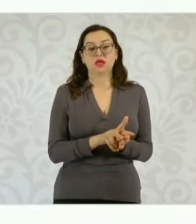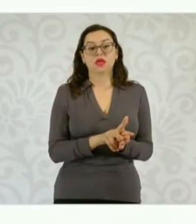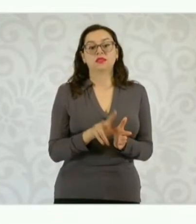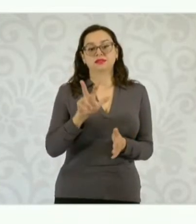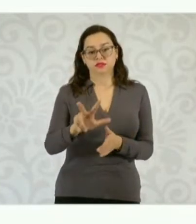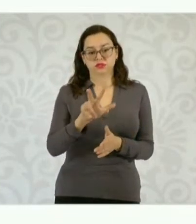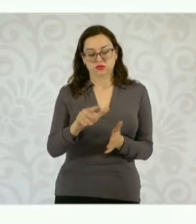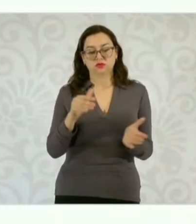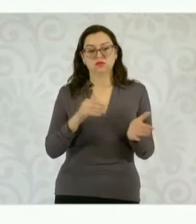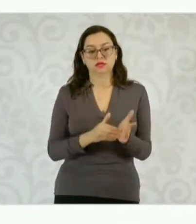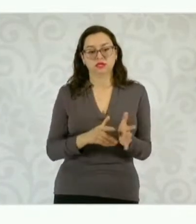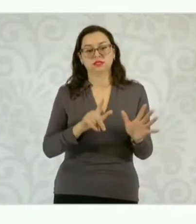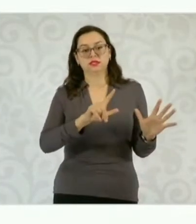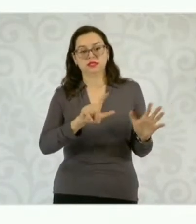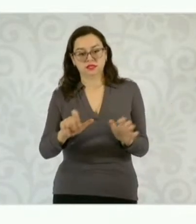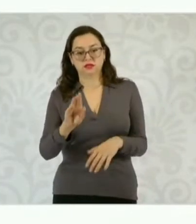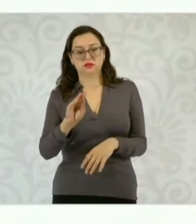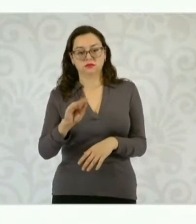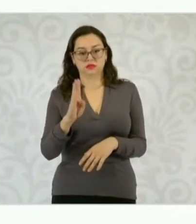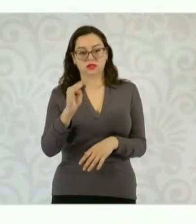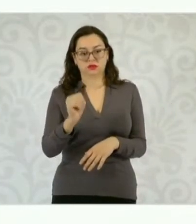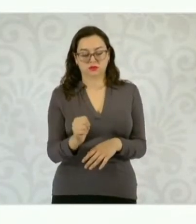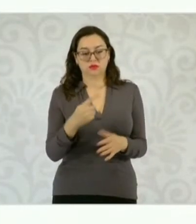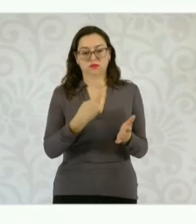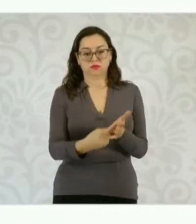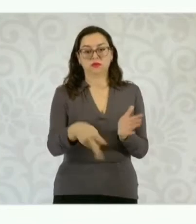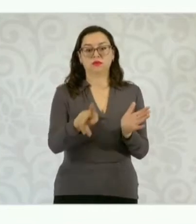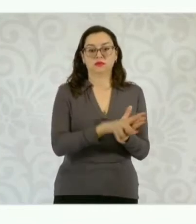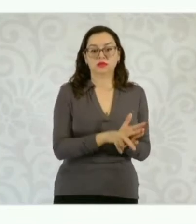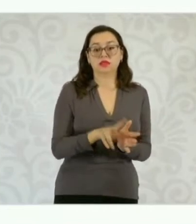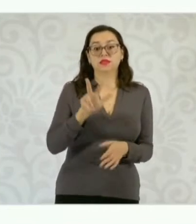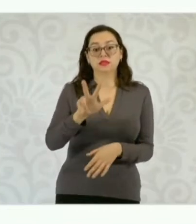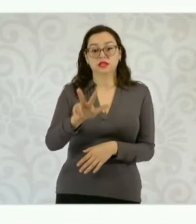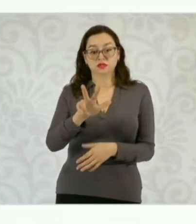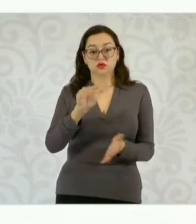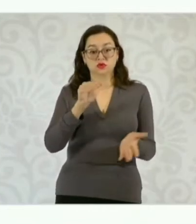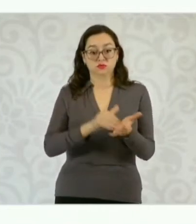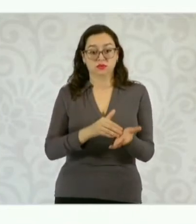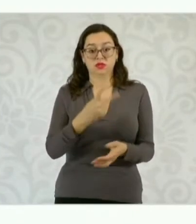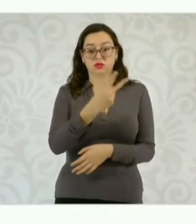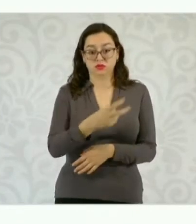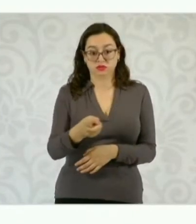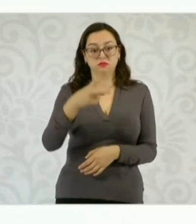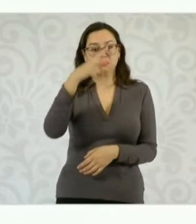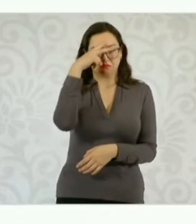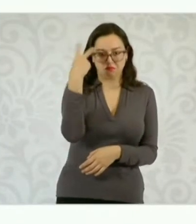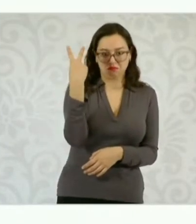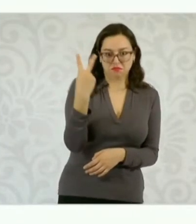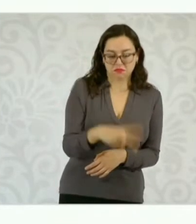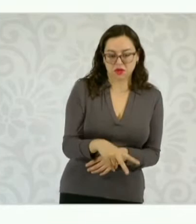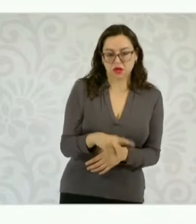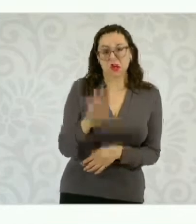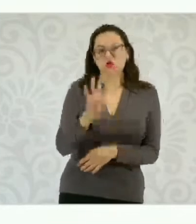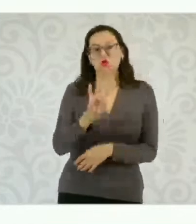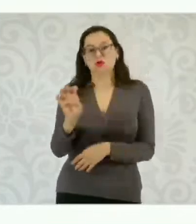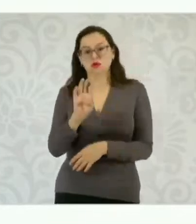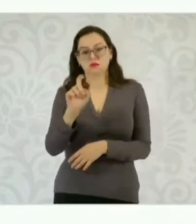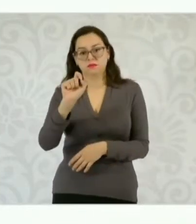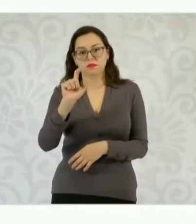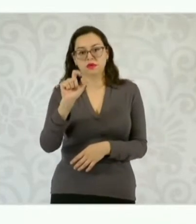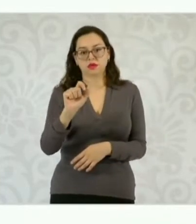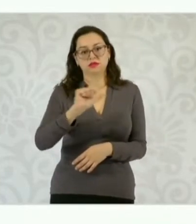18,799 plazas, 18,207 son para mexicanos, 420 son para el programa de formación a médicos